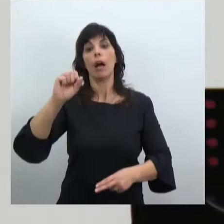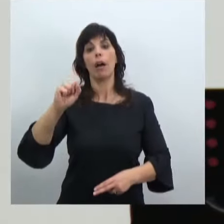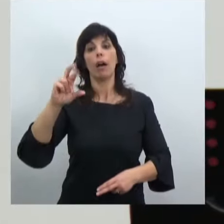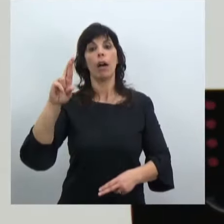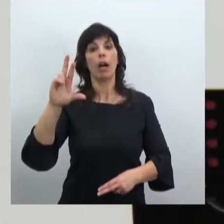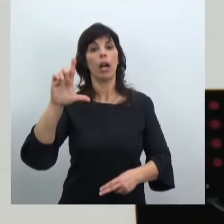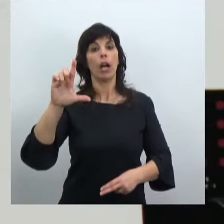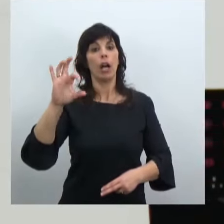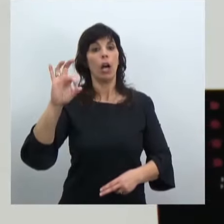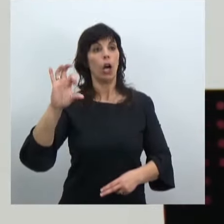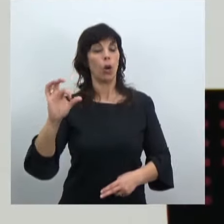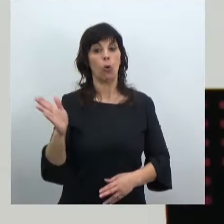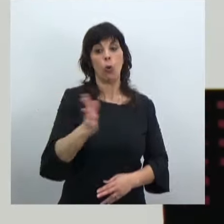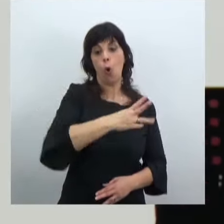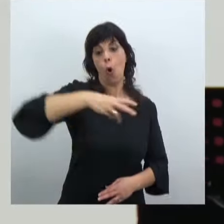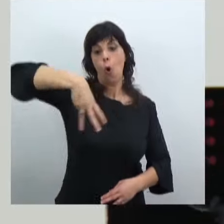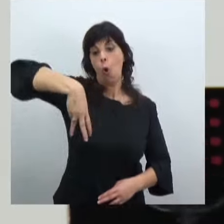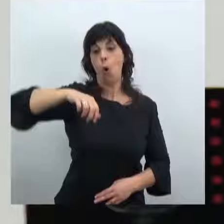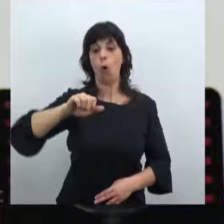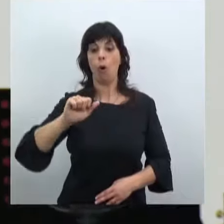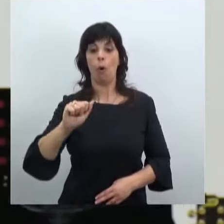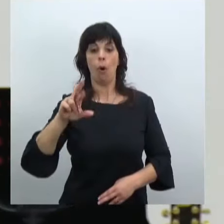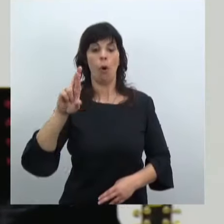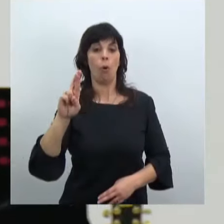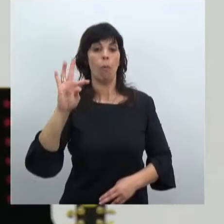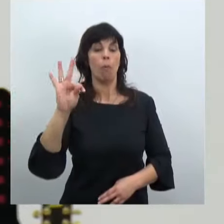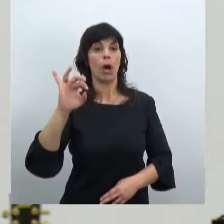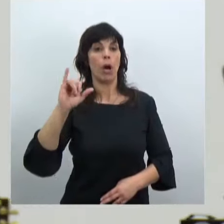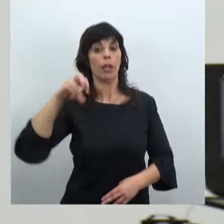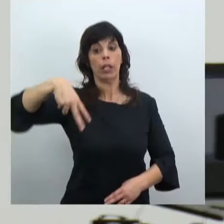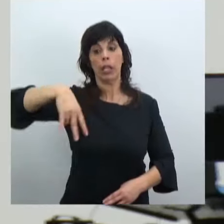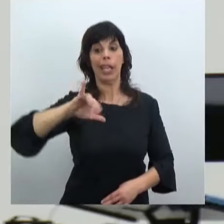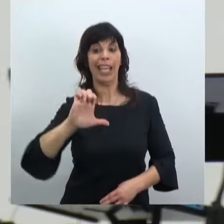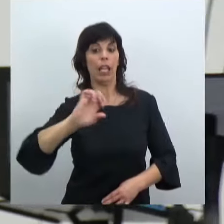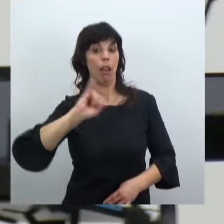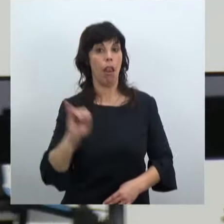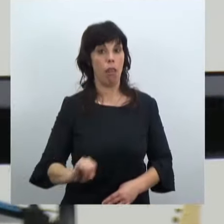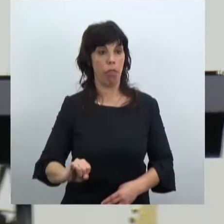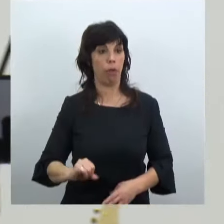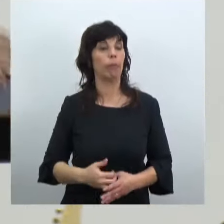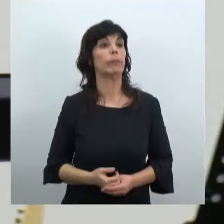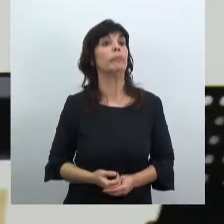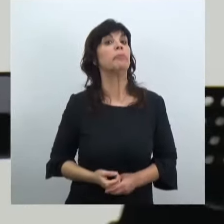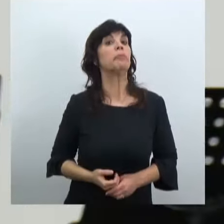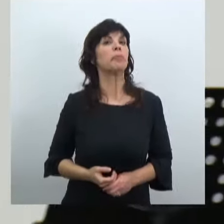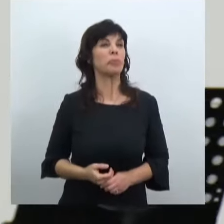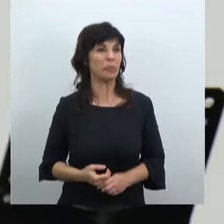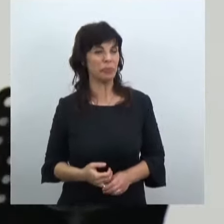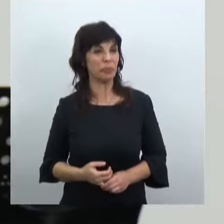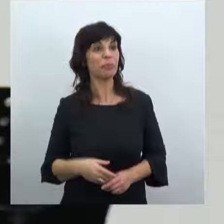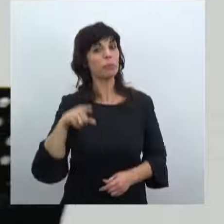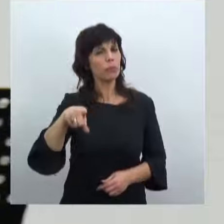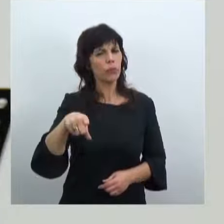él, ha actuado delante del presidente de los Estados Unidos, de Unión Europea, ¿cómo se llama? United